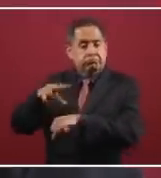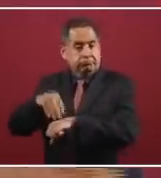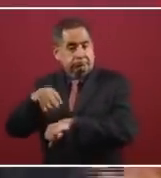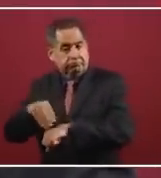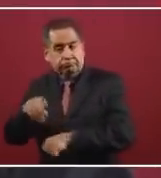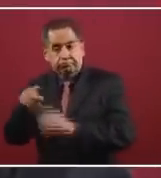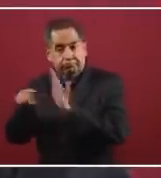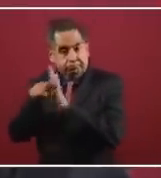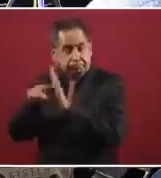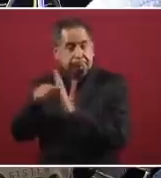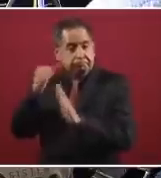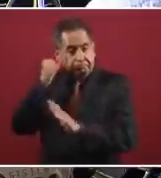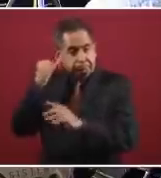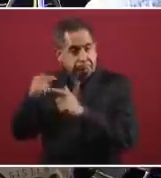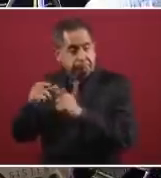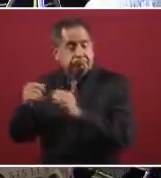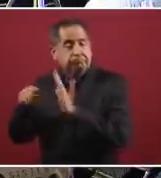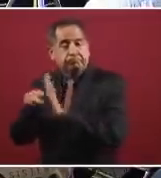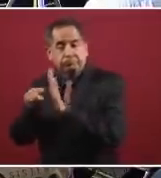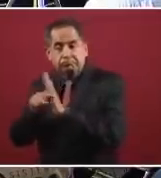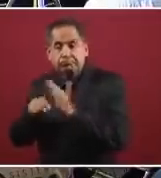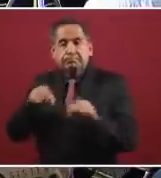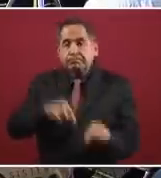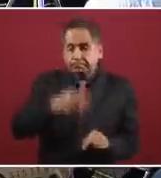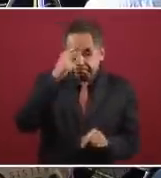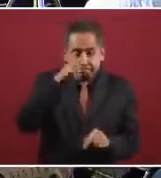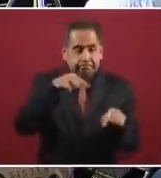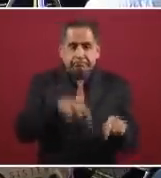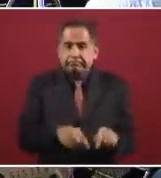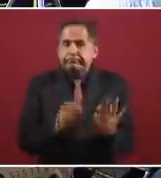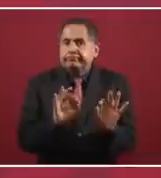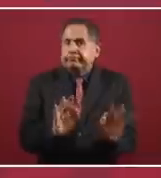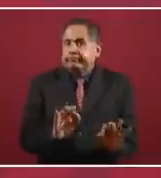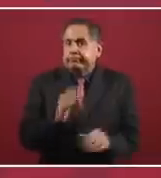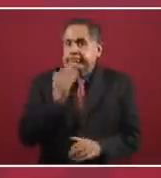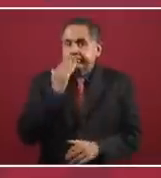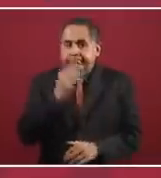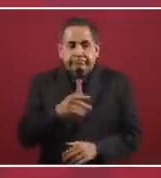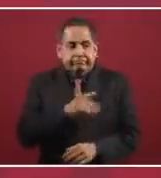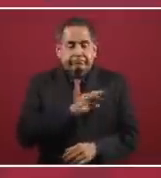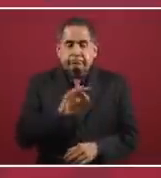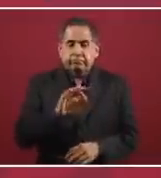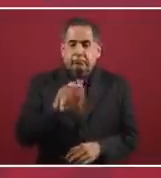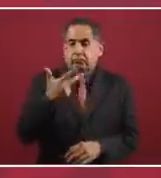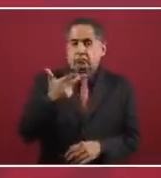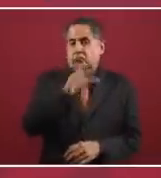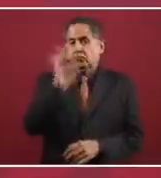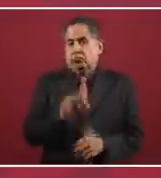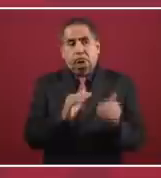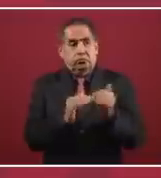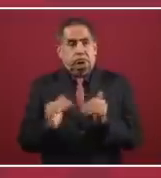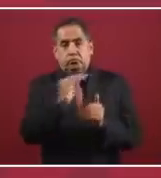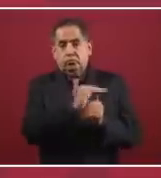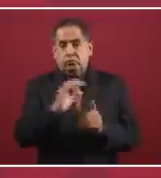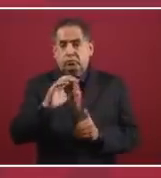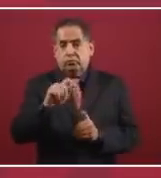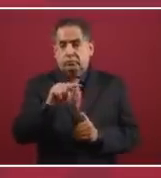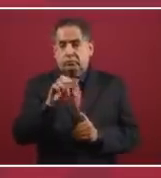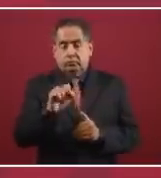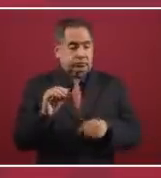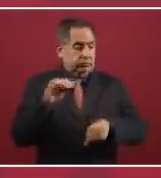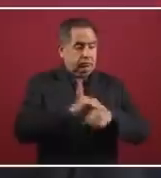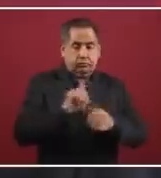negativa, en Japón es negativa, y México es un paraíso en el que pueden tener tasas del 8% en CETES,